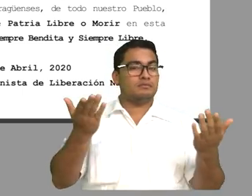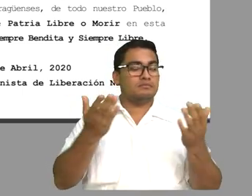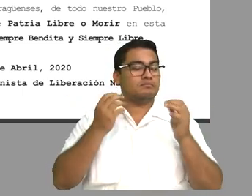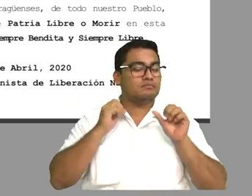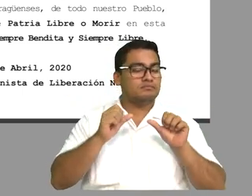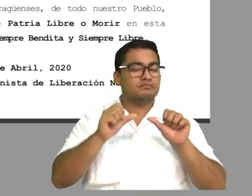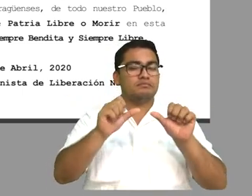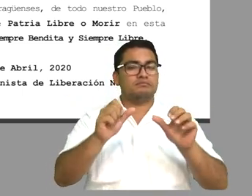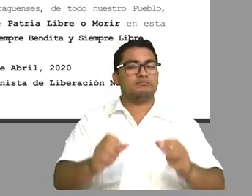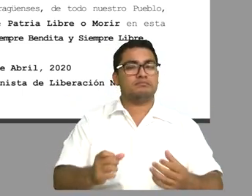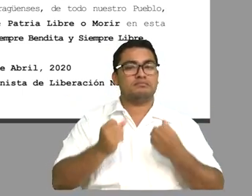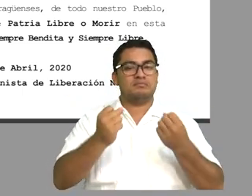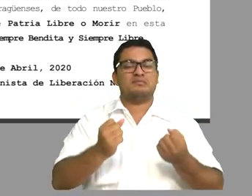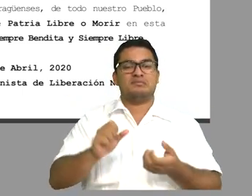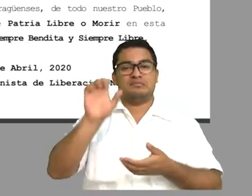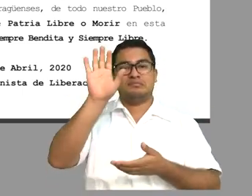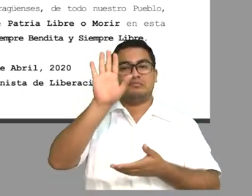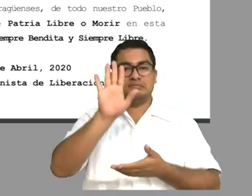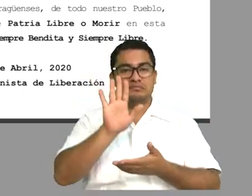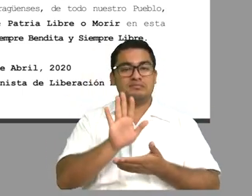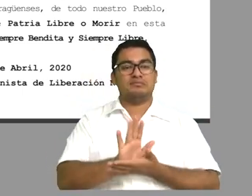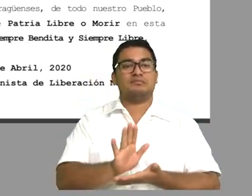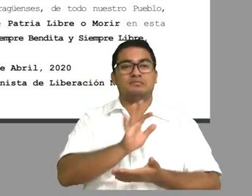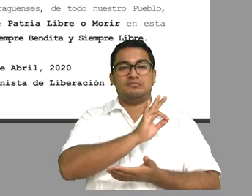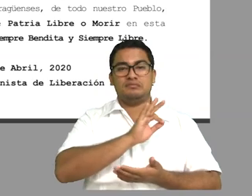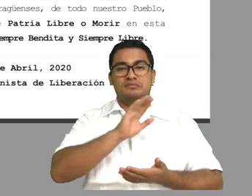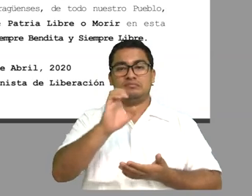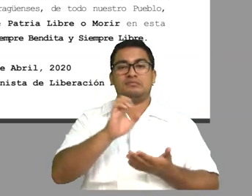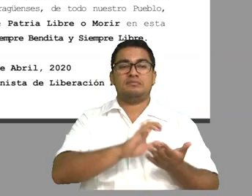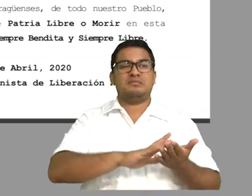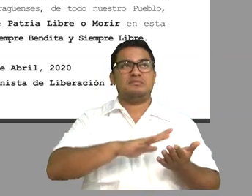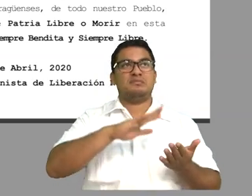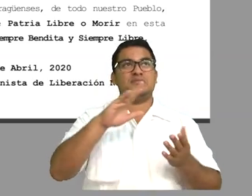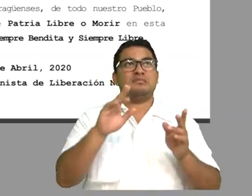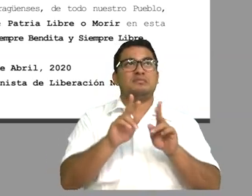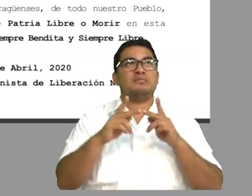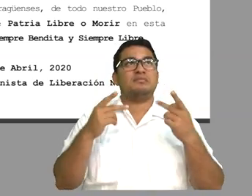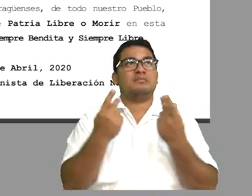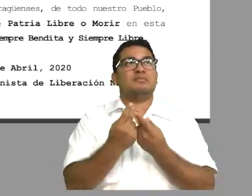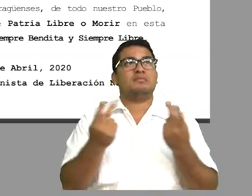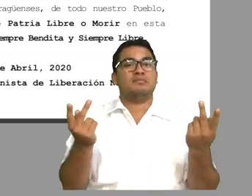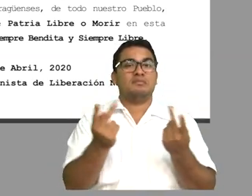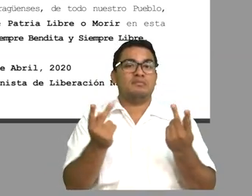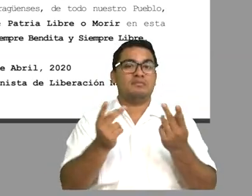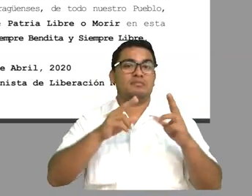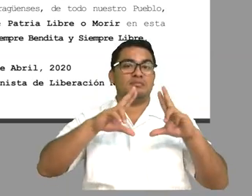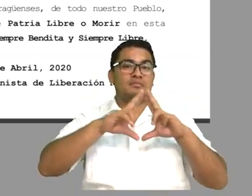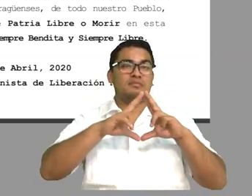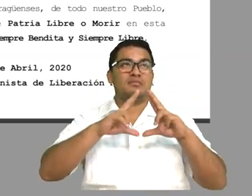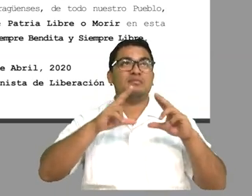con el espíritu grandioso y glorioso del pueblo nicaragüense.